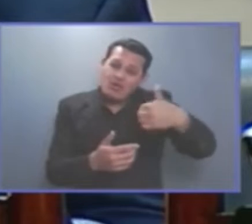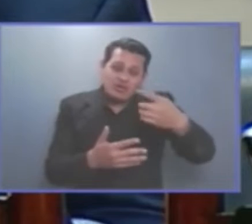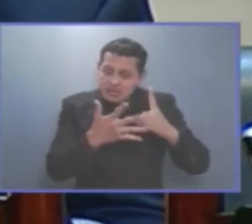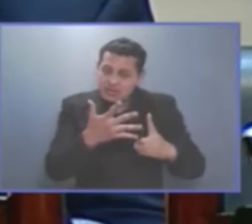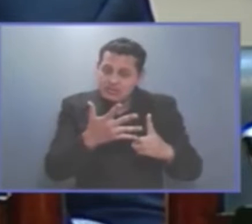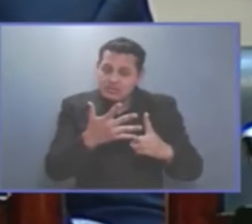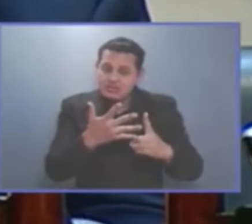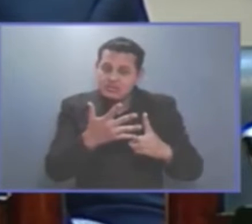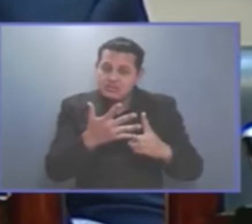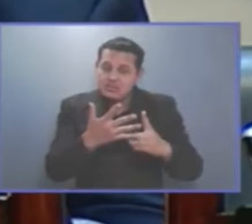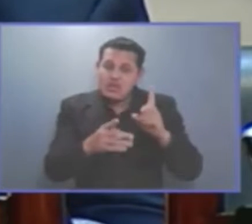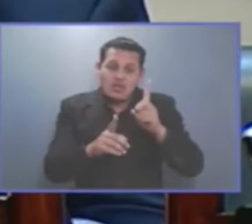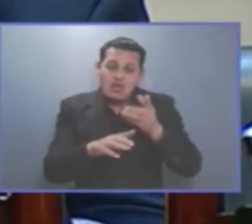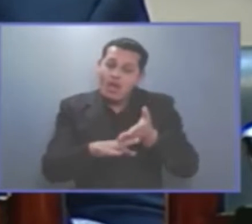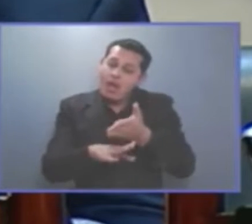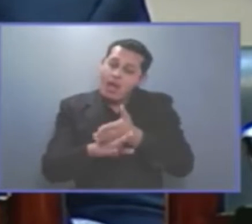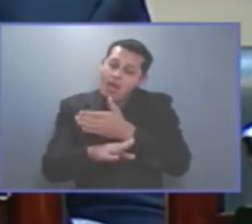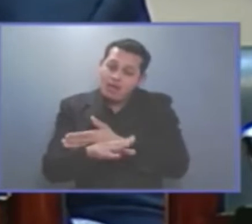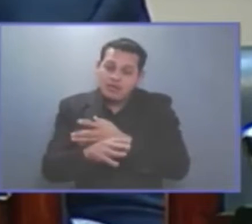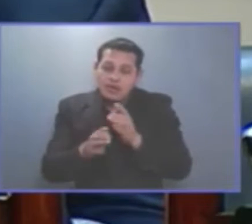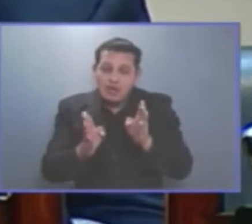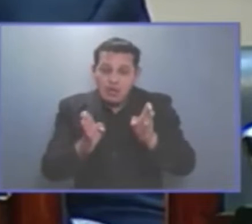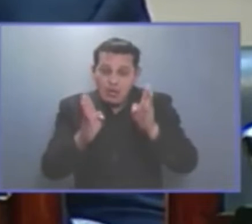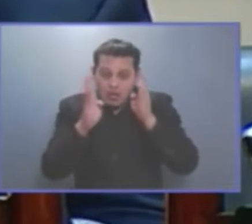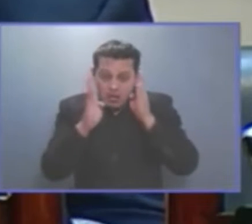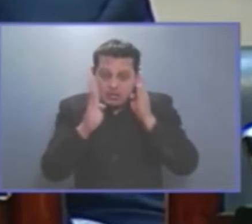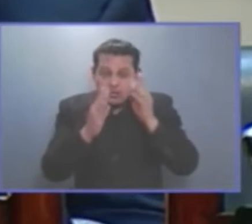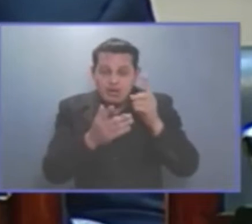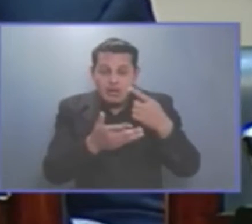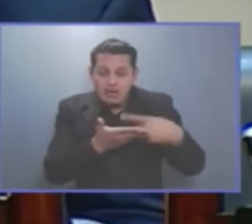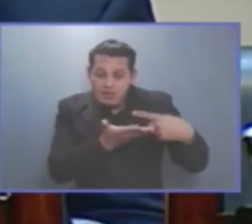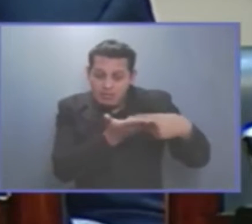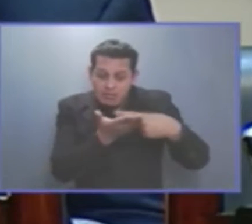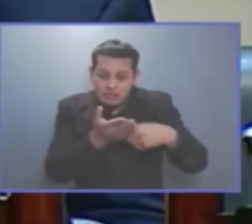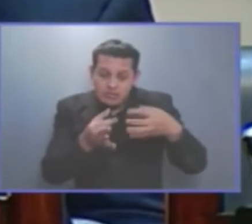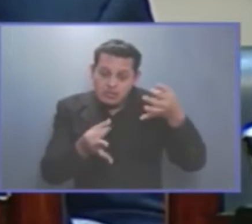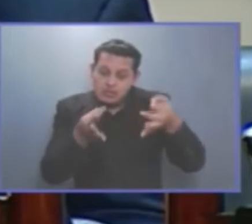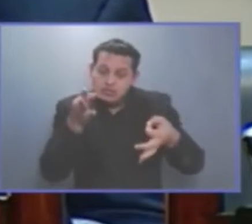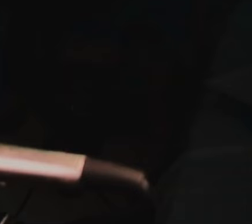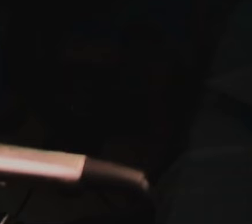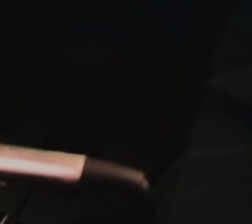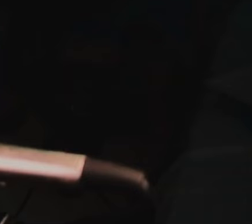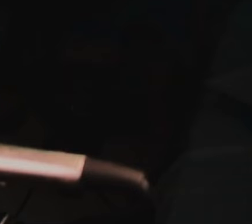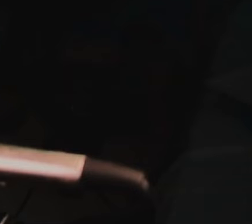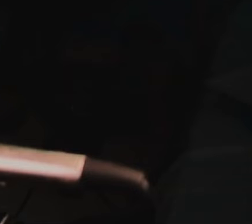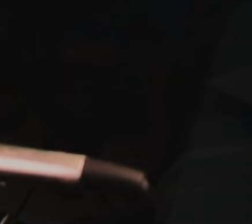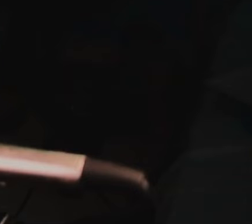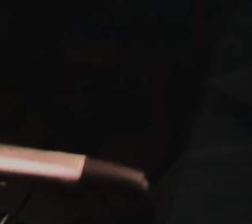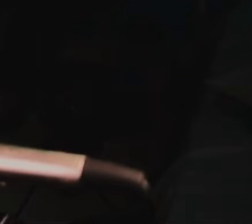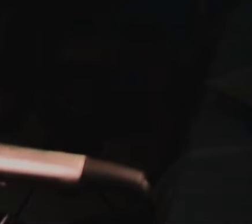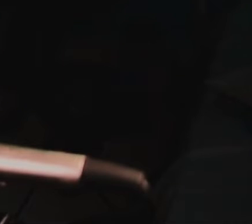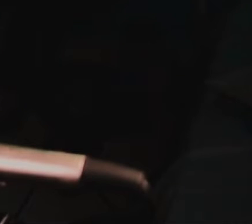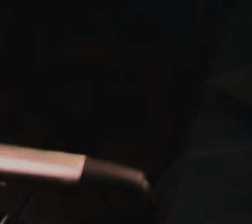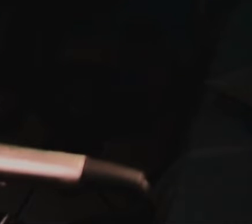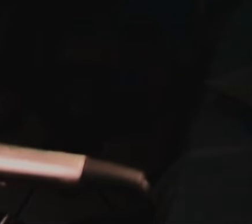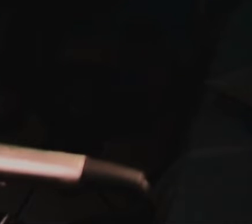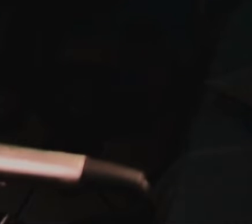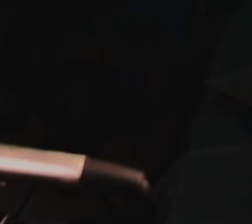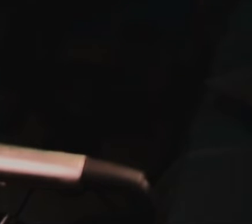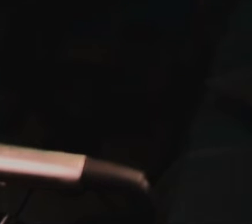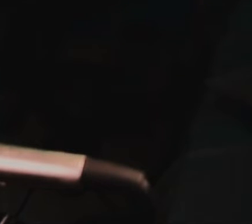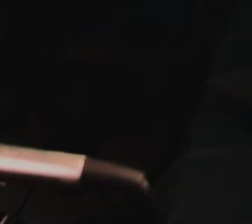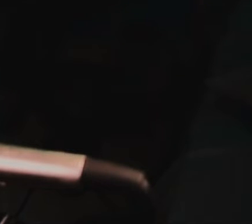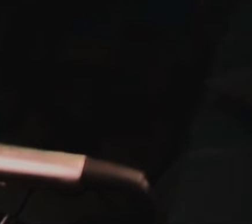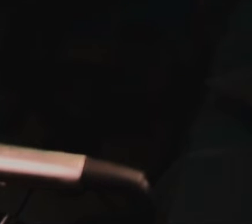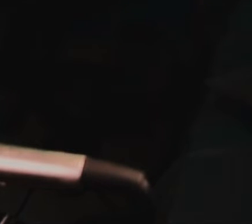de sus derechos sin ser previamente oída y vencida en juicio con arreglo a las leyes entienden como se está burlando rené por